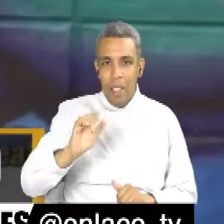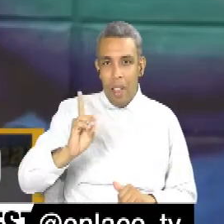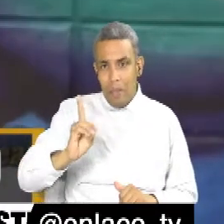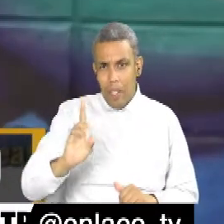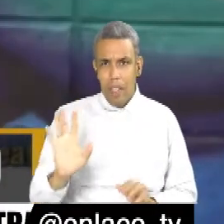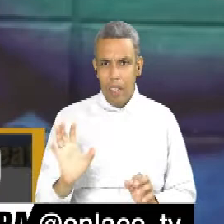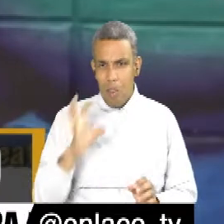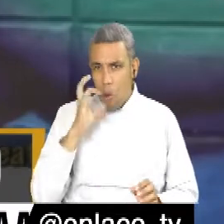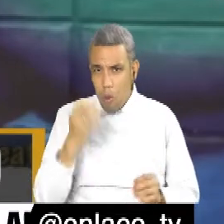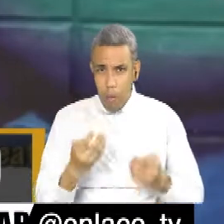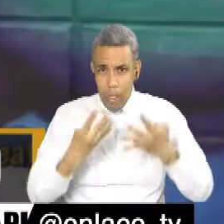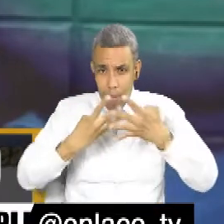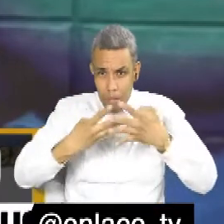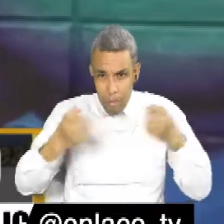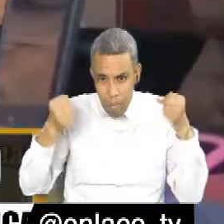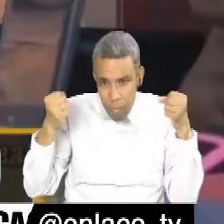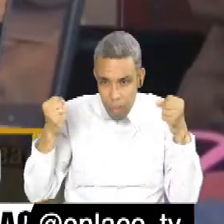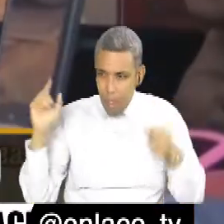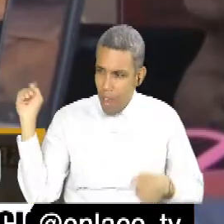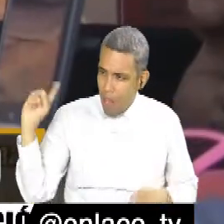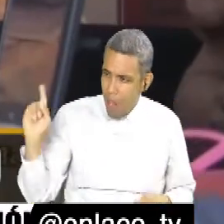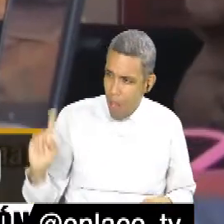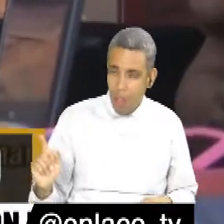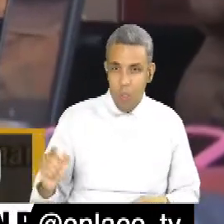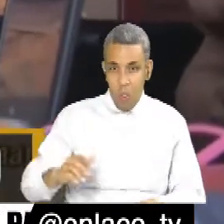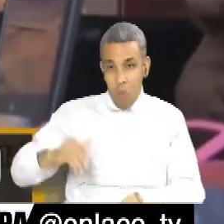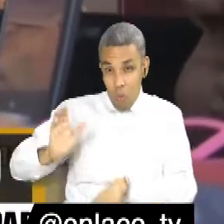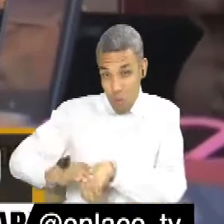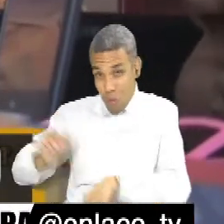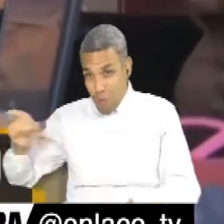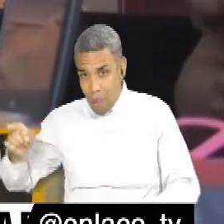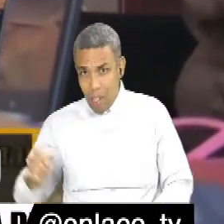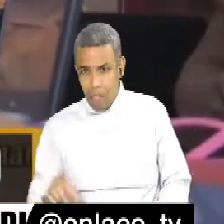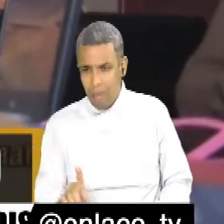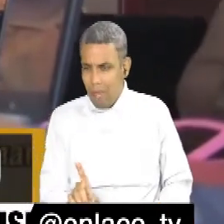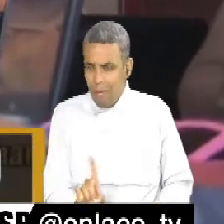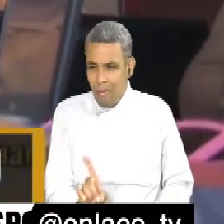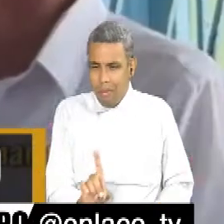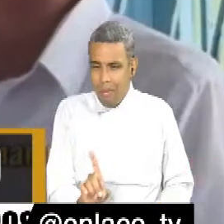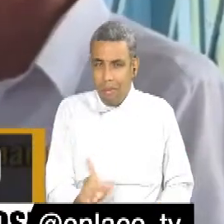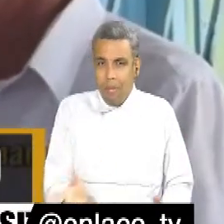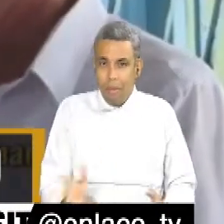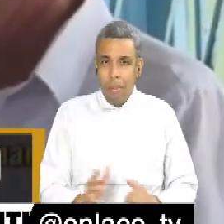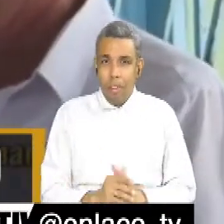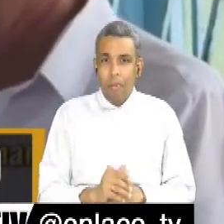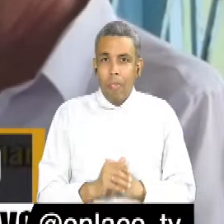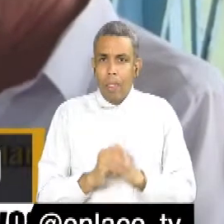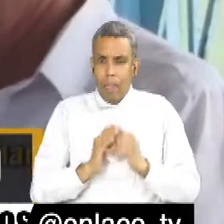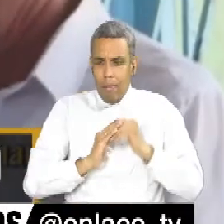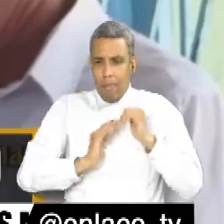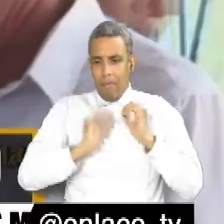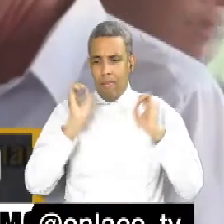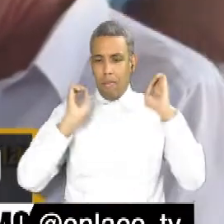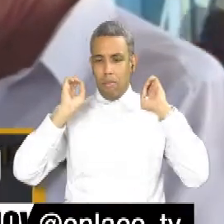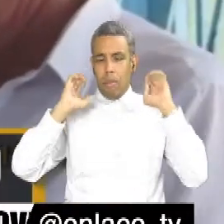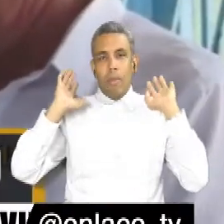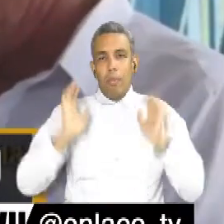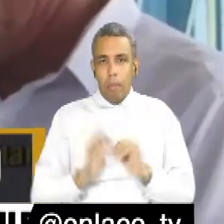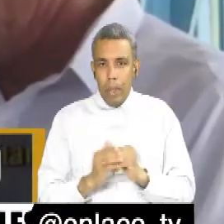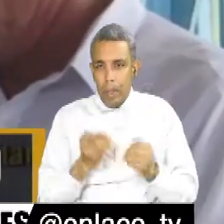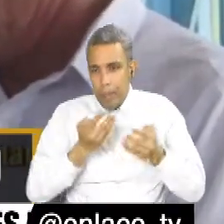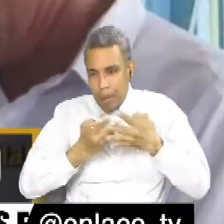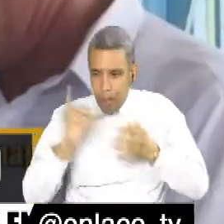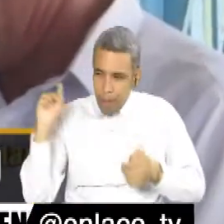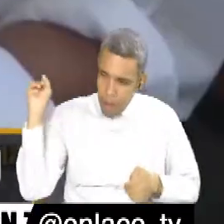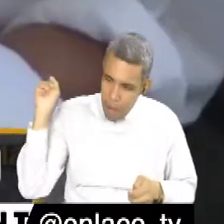Ravelo Crespo, en el tema de los acuerdos de La Habana, existe en el